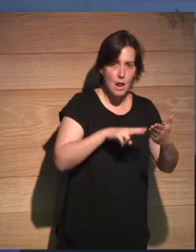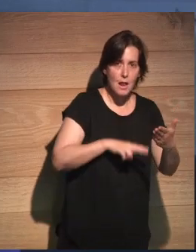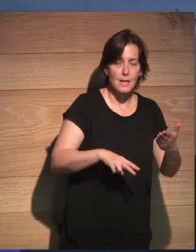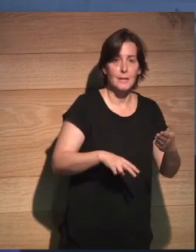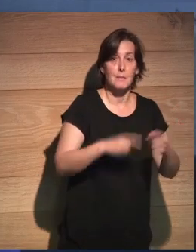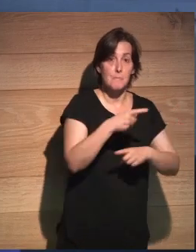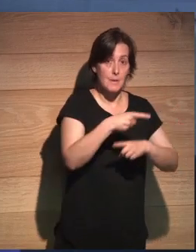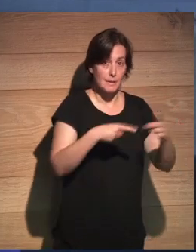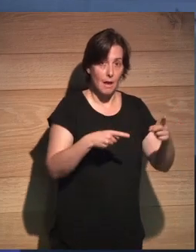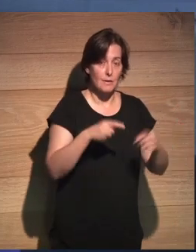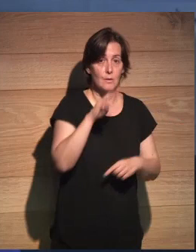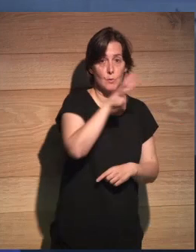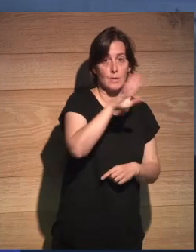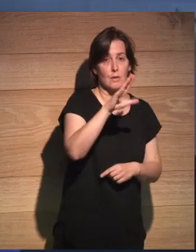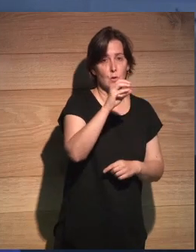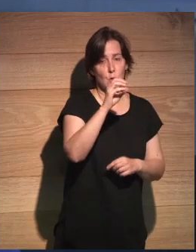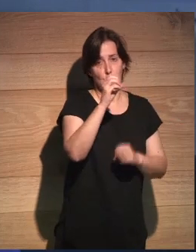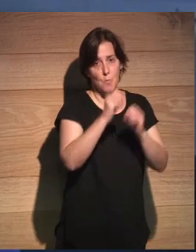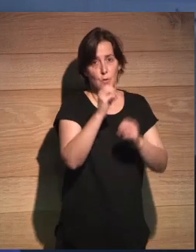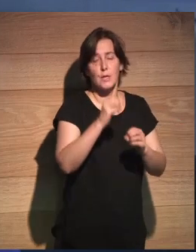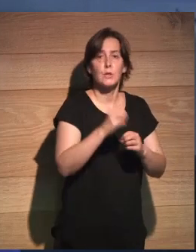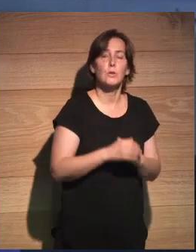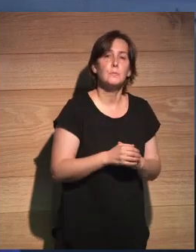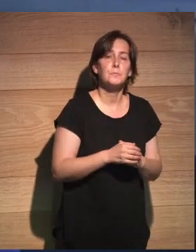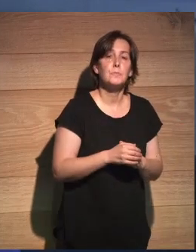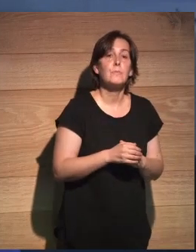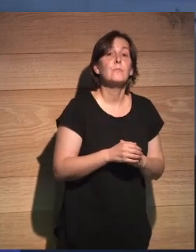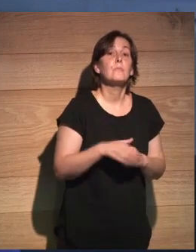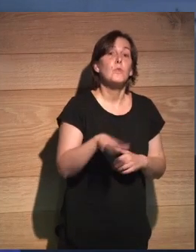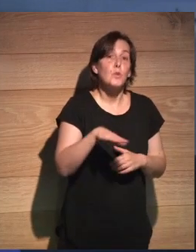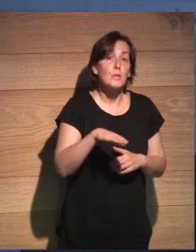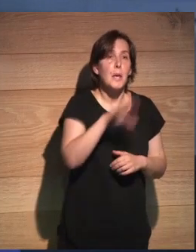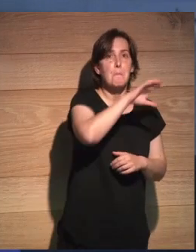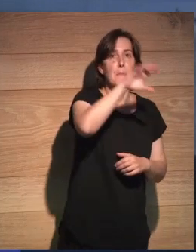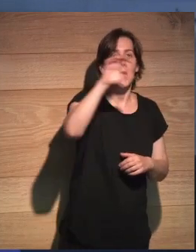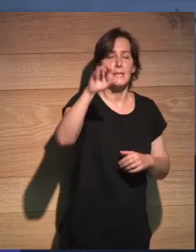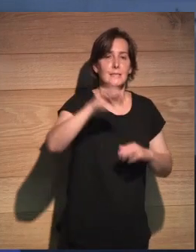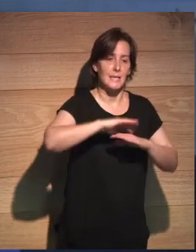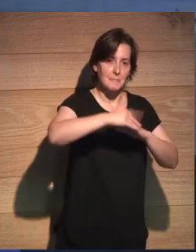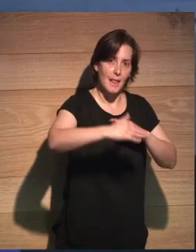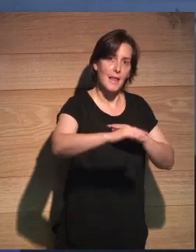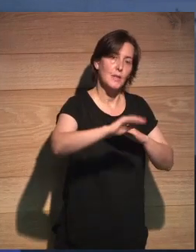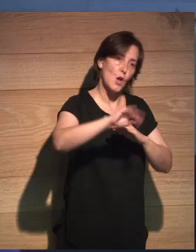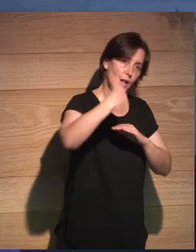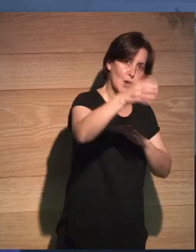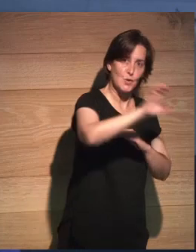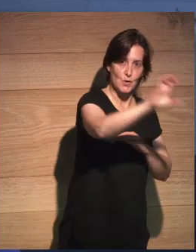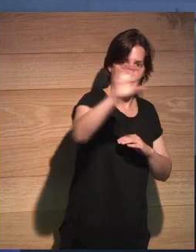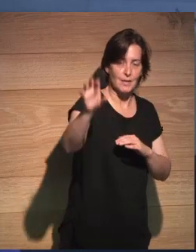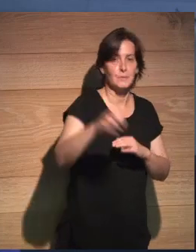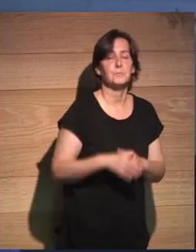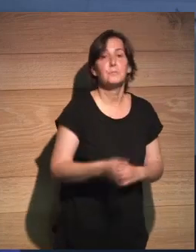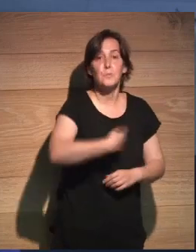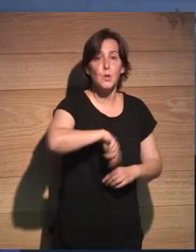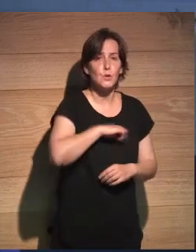casi la mitad, el 45%, procede de países del otro lado del Atlántico. Somos ya un